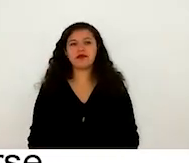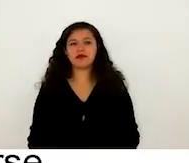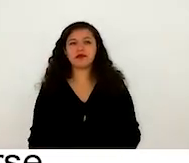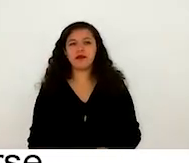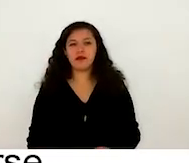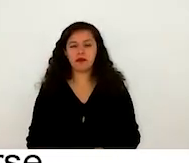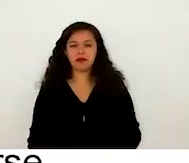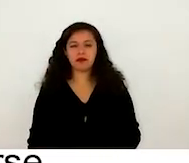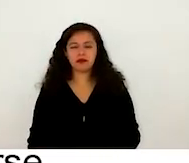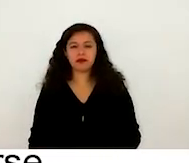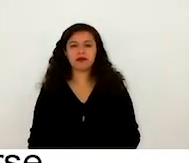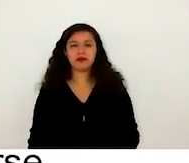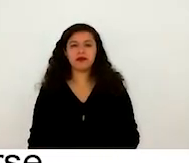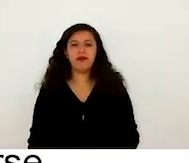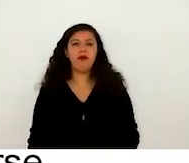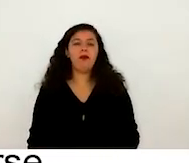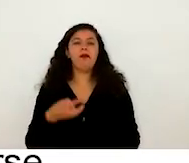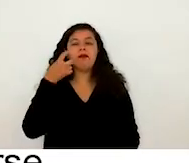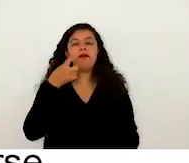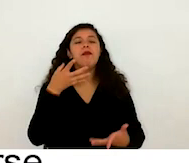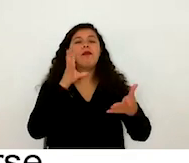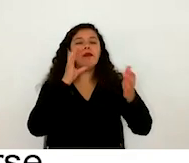vamos a ver qué es la importada comunicación